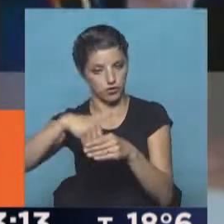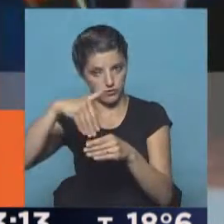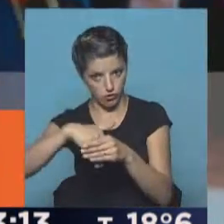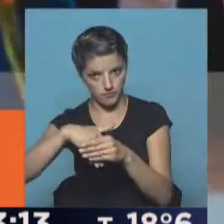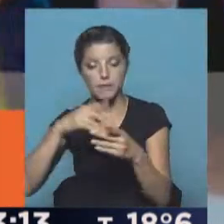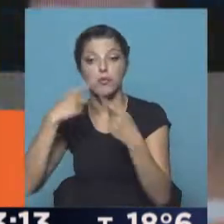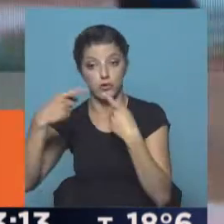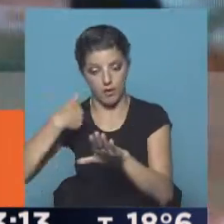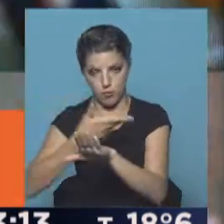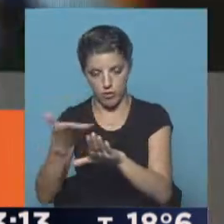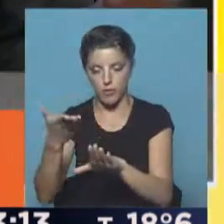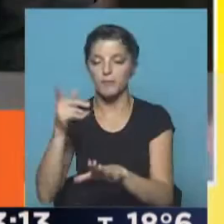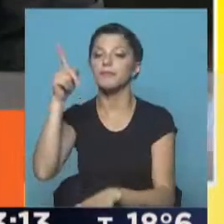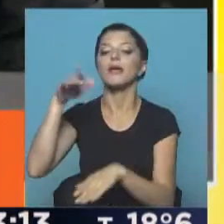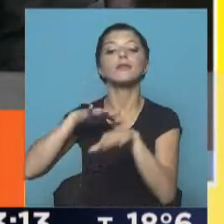de Colombia.